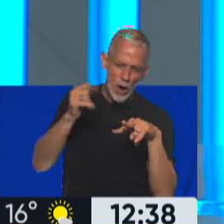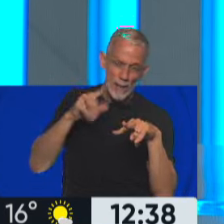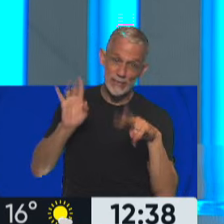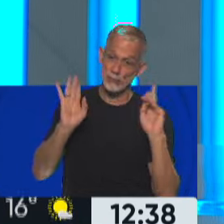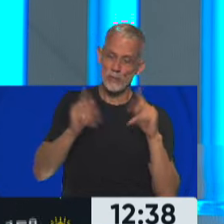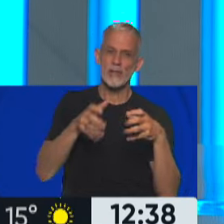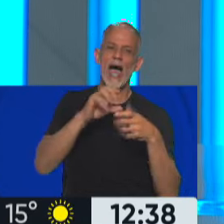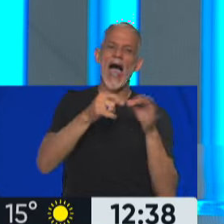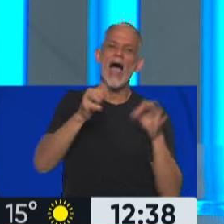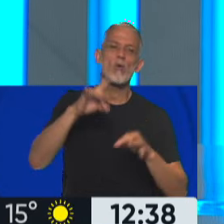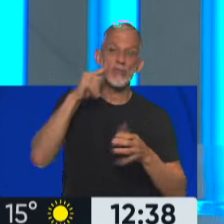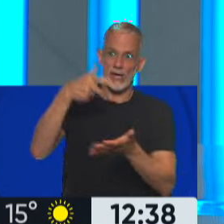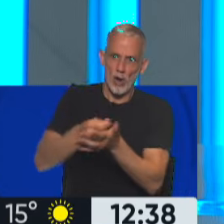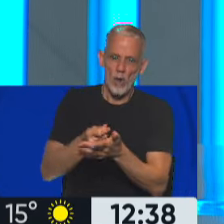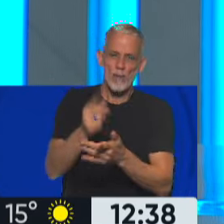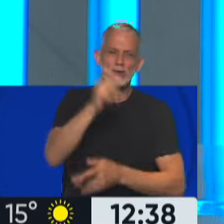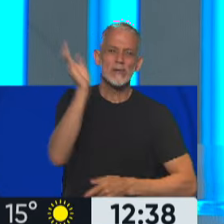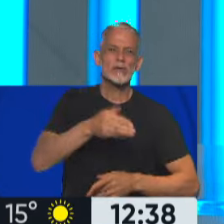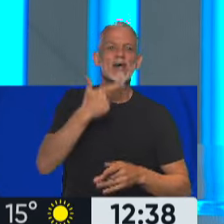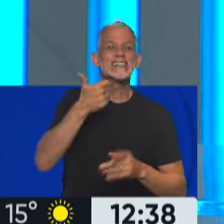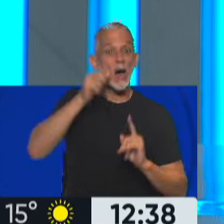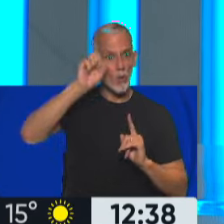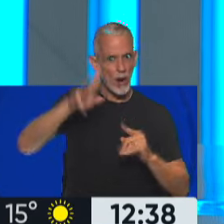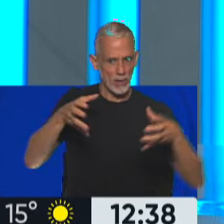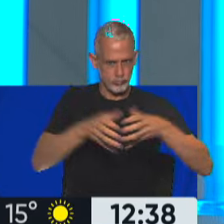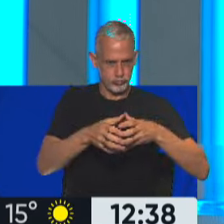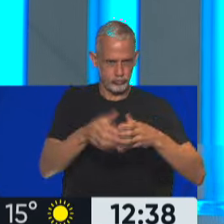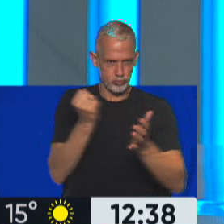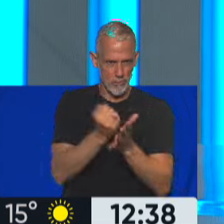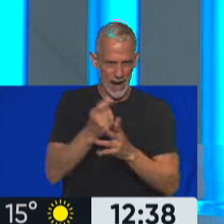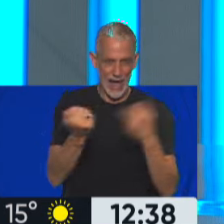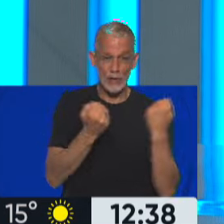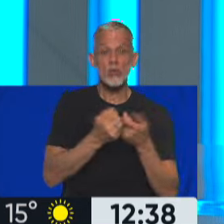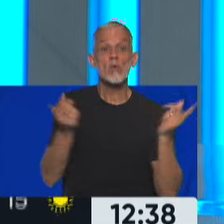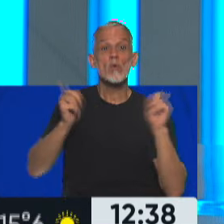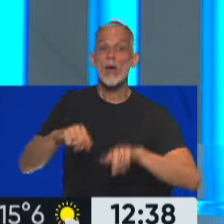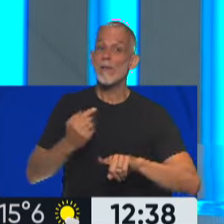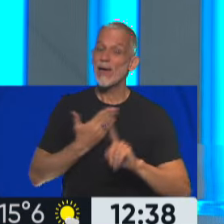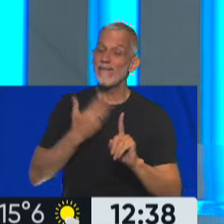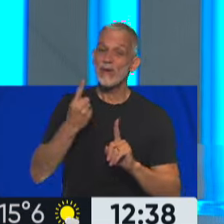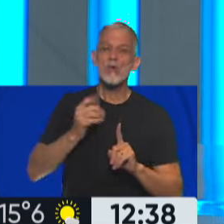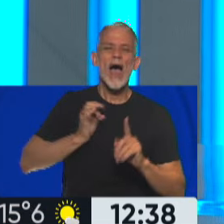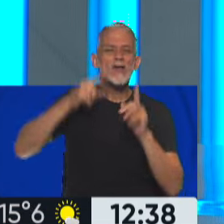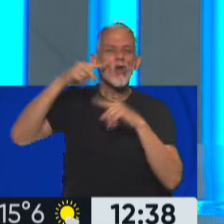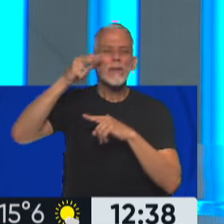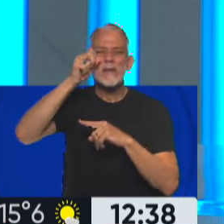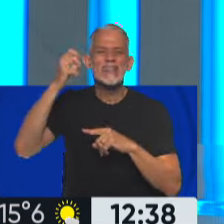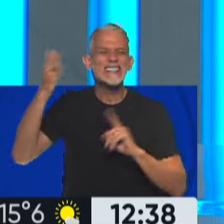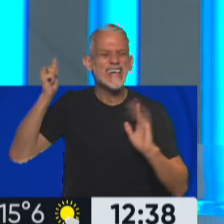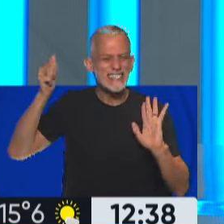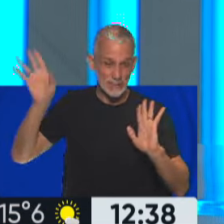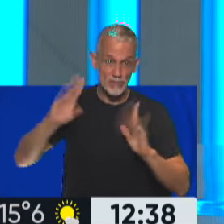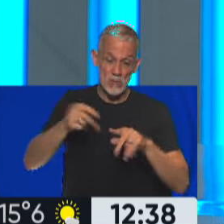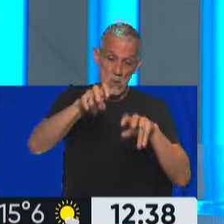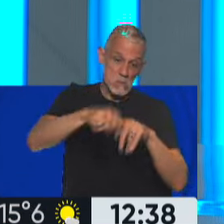va adquirió el 100% de saber y vuelve a la Fórmula 1 en 2026 Pero como esa butaca está